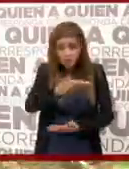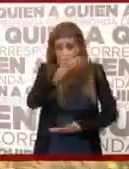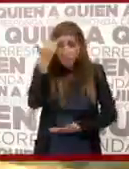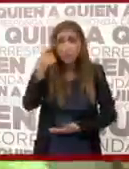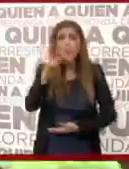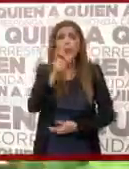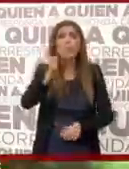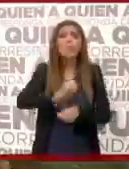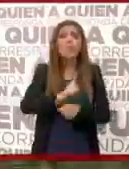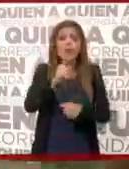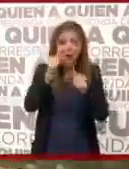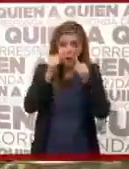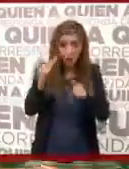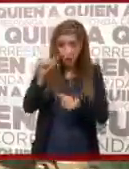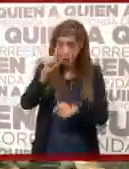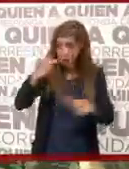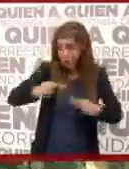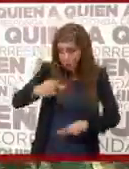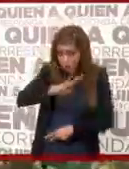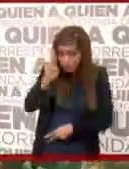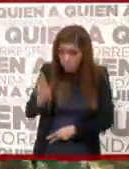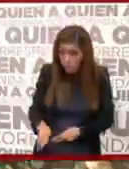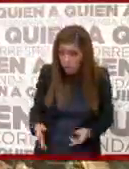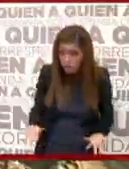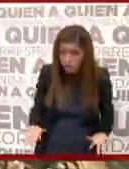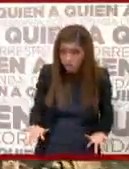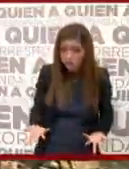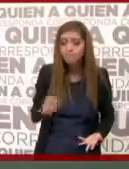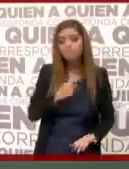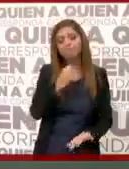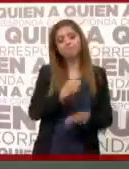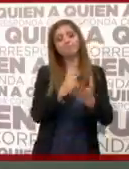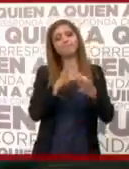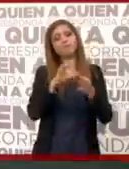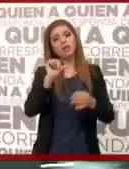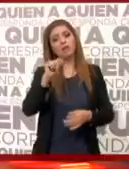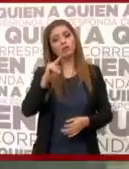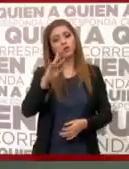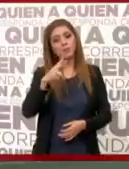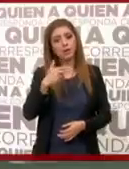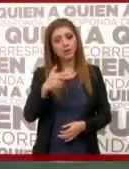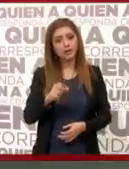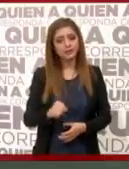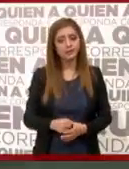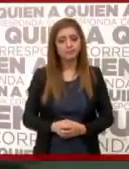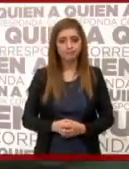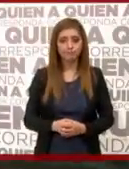una desgracia? ¿Cuándo haya muerte? Para quien corresponda, reportó Alfonso Vargas Torres.